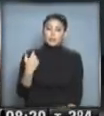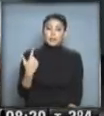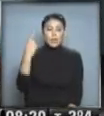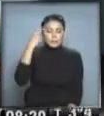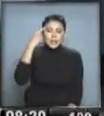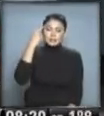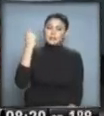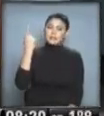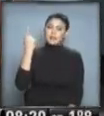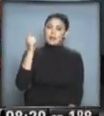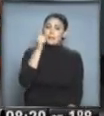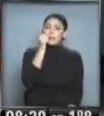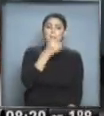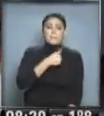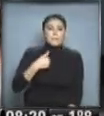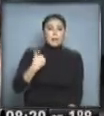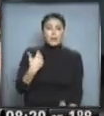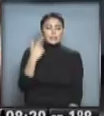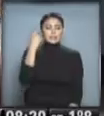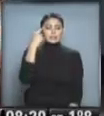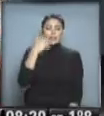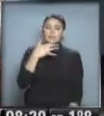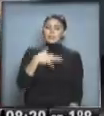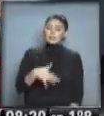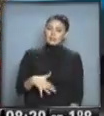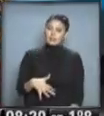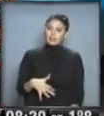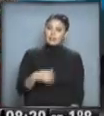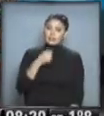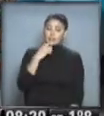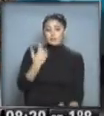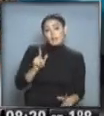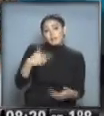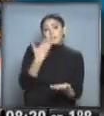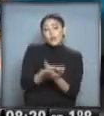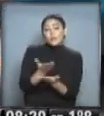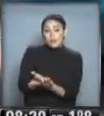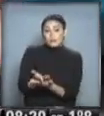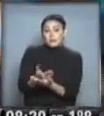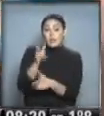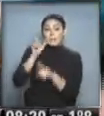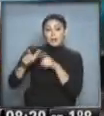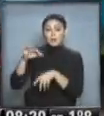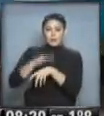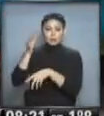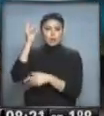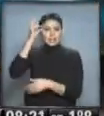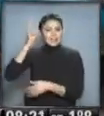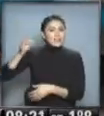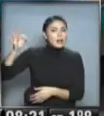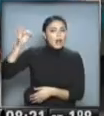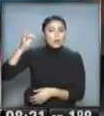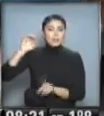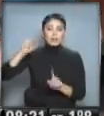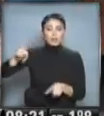piense que que los padres se den tiempo frente a algunas propuestas tanto de neurólogos como de todo el mercado